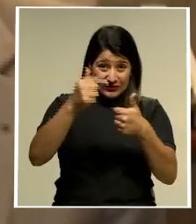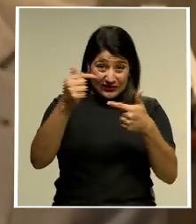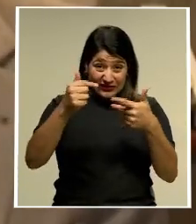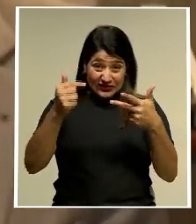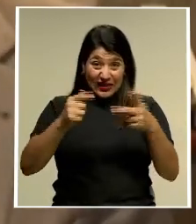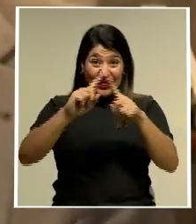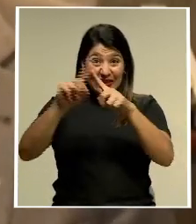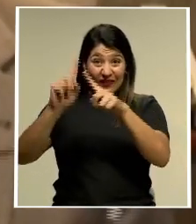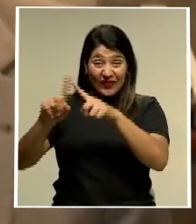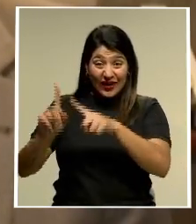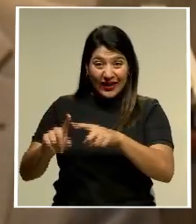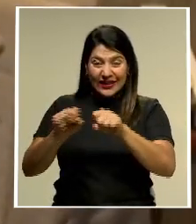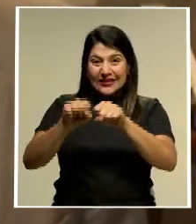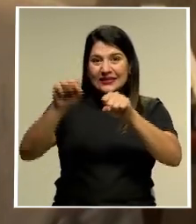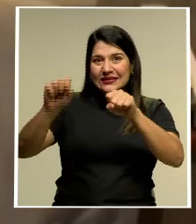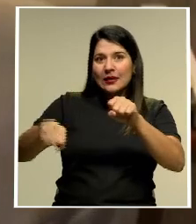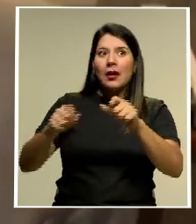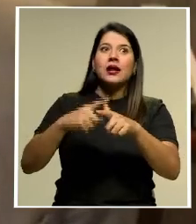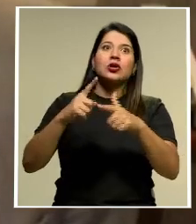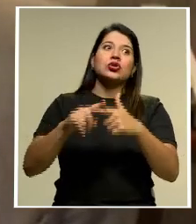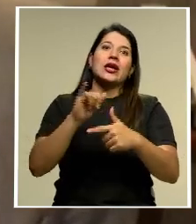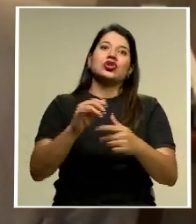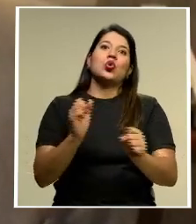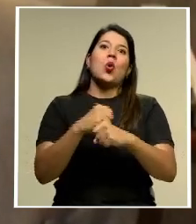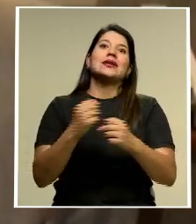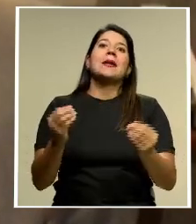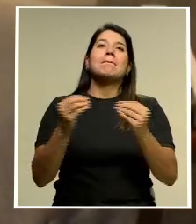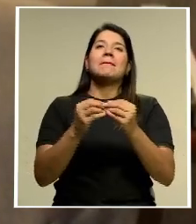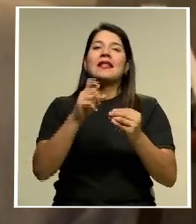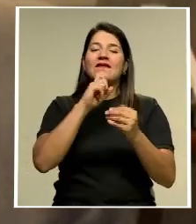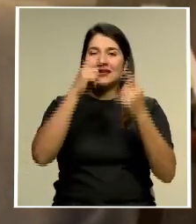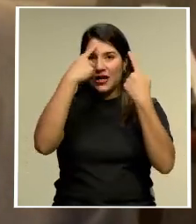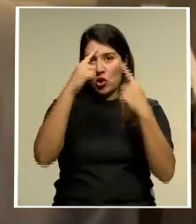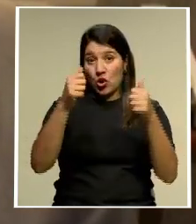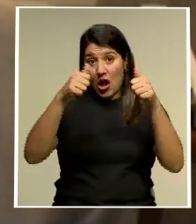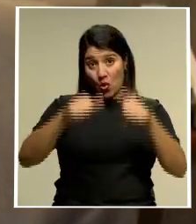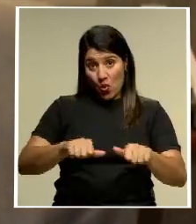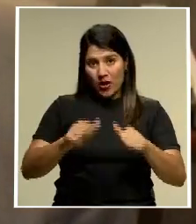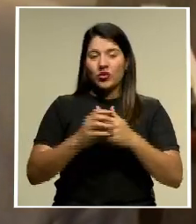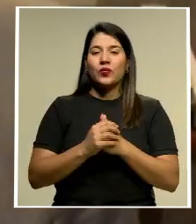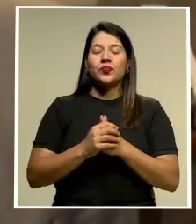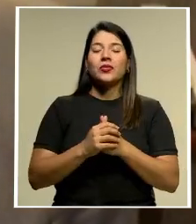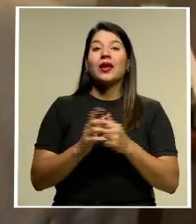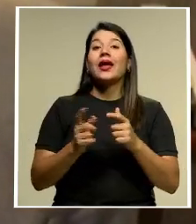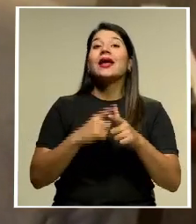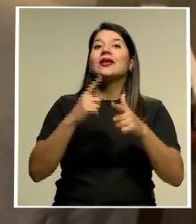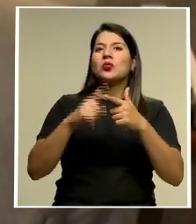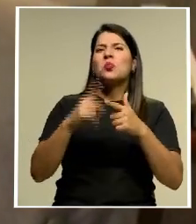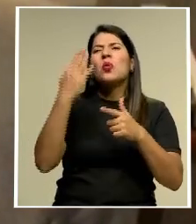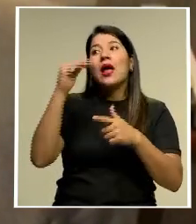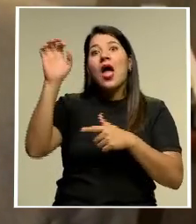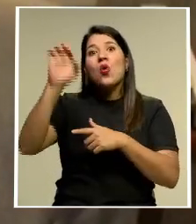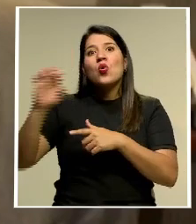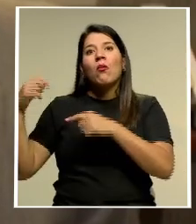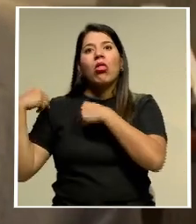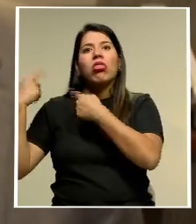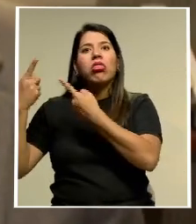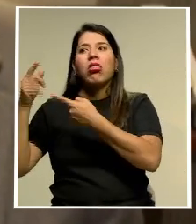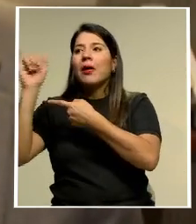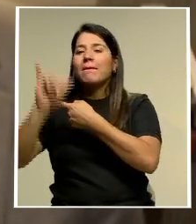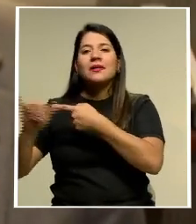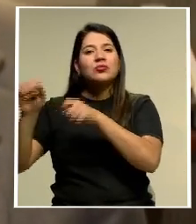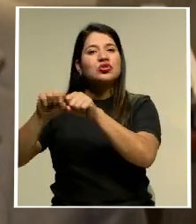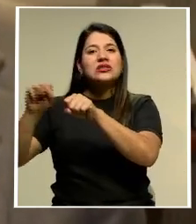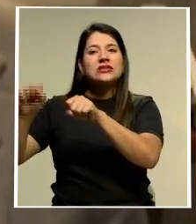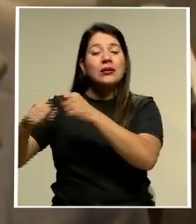enorme tensión, una enorme dificultad para ponerse de acuerdo. Dicho esto, sin embargo, en un capítulo, el último capítulo del